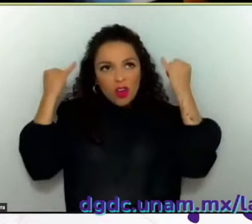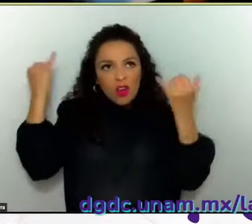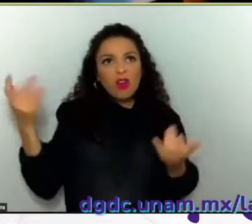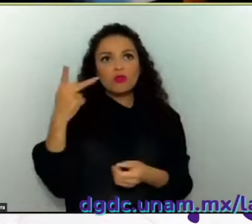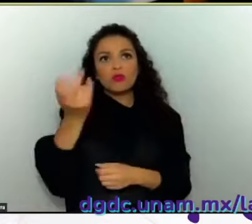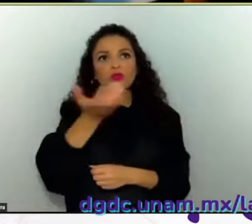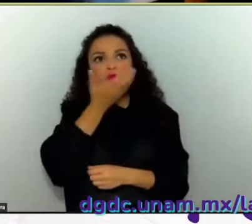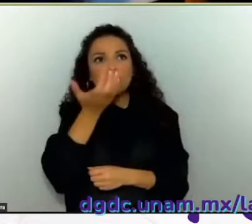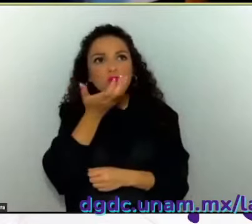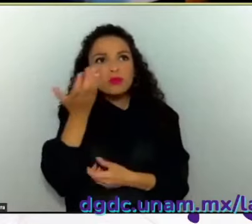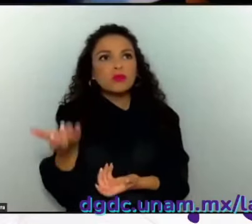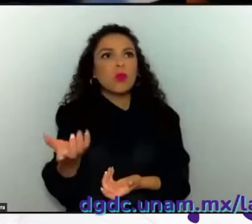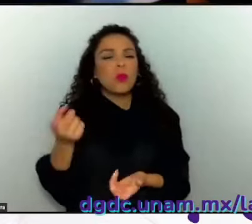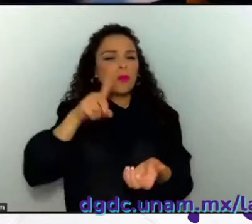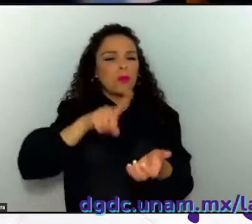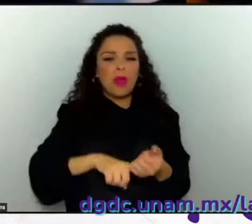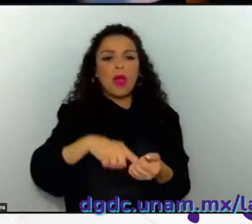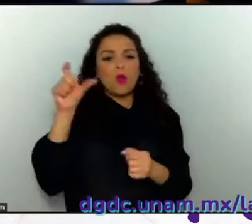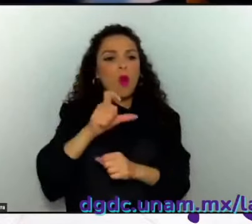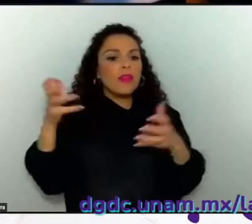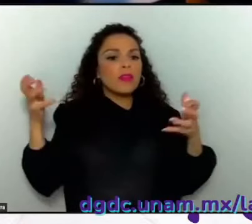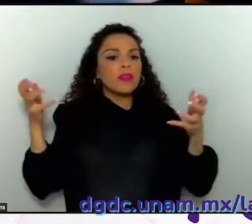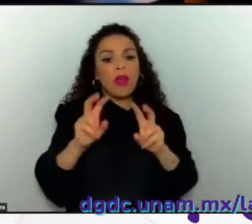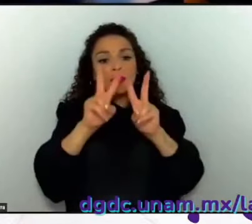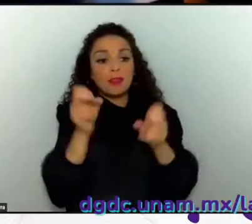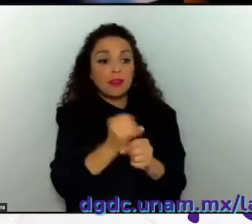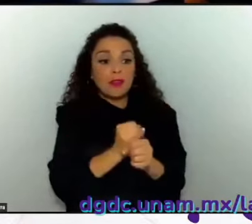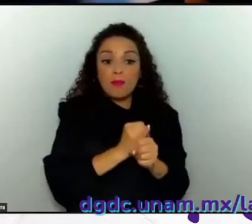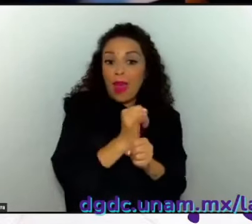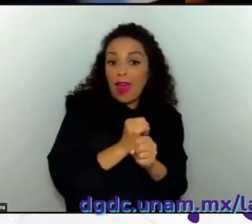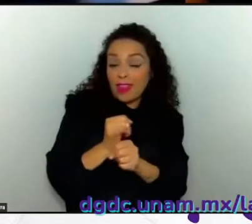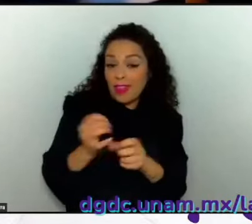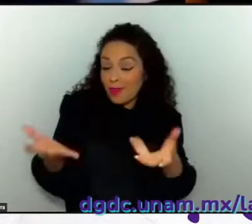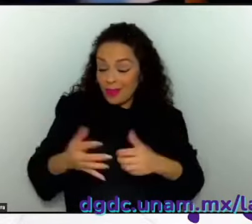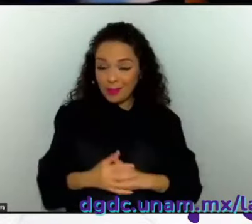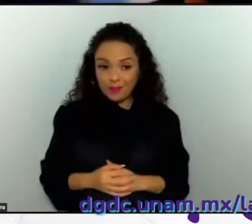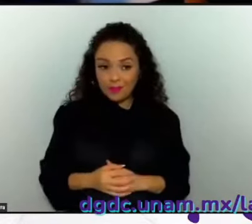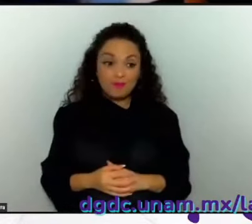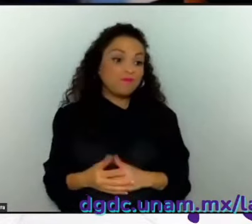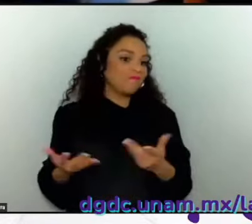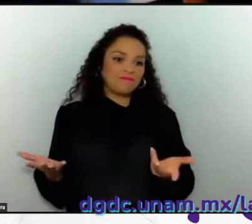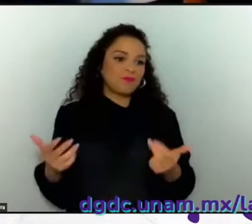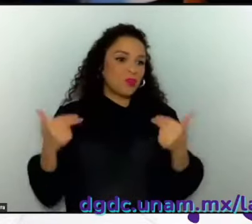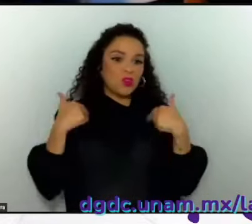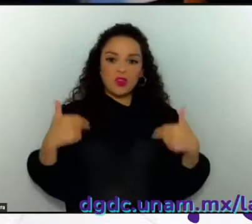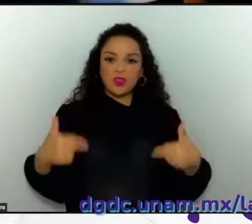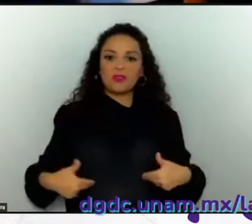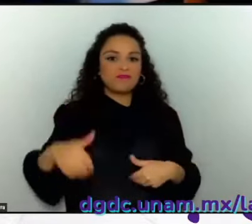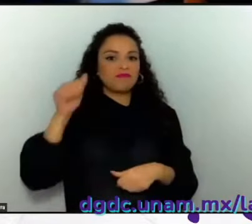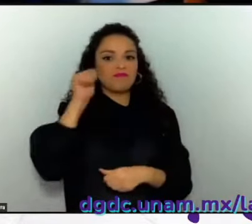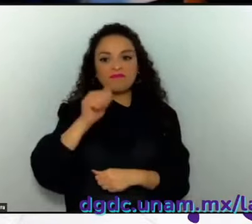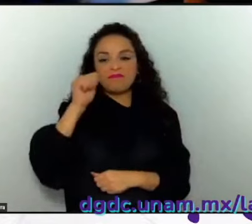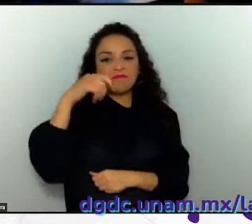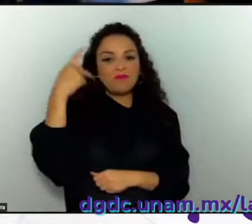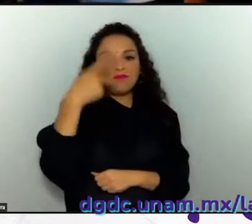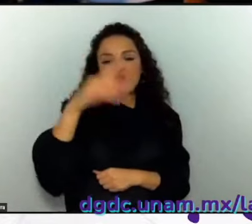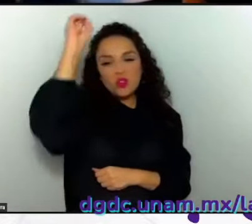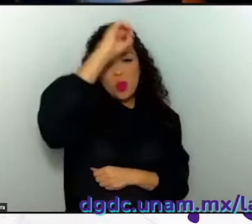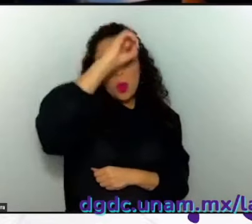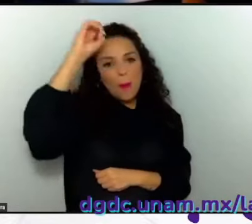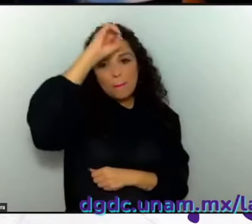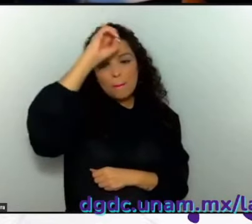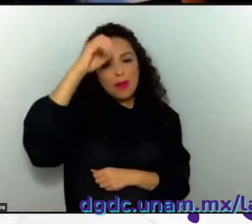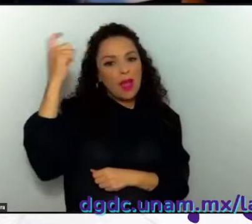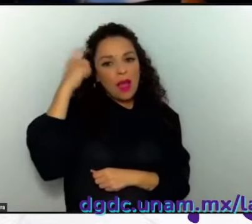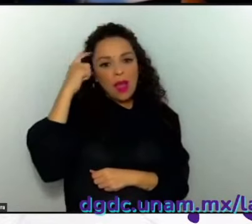investigación? Híjole, bueno, siempre los seres humanos siempre tenemos nuestras maneras individuales de ver el mundo, siempre tenemos nuestros